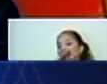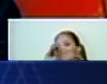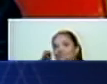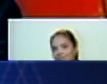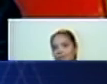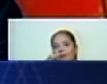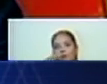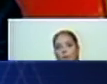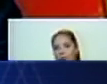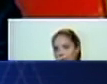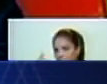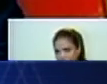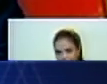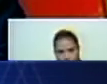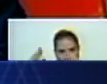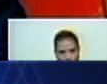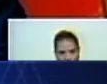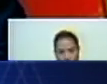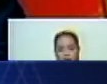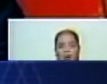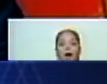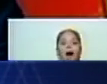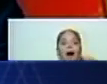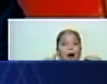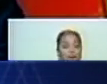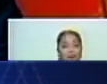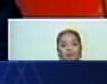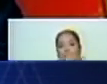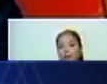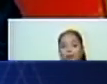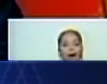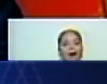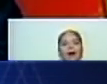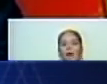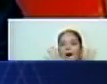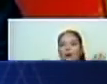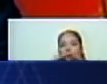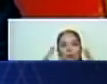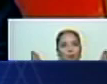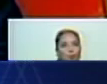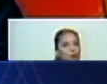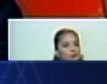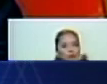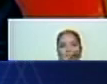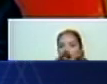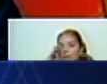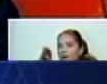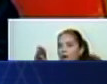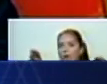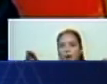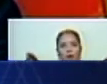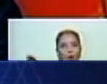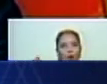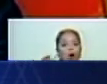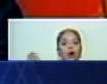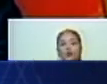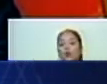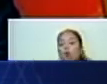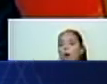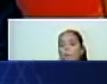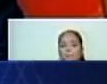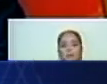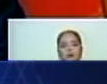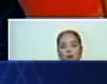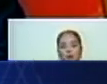Estamos, queridos compatriotas, poniendo las cosas en claro en el mundo. Le hacemos un llamado a los amigos del mundo,